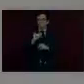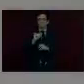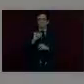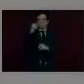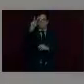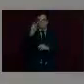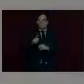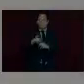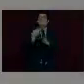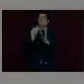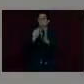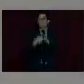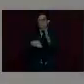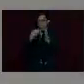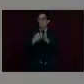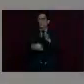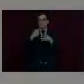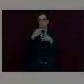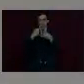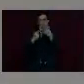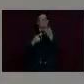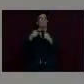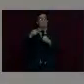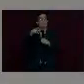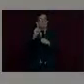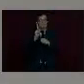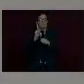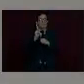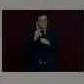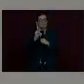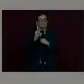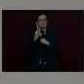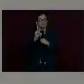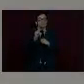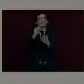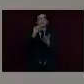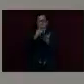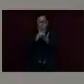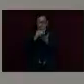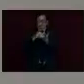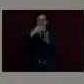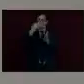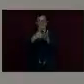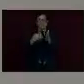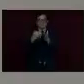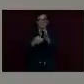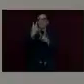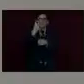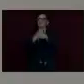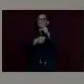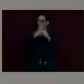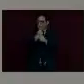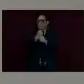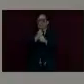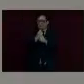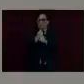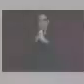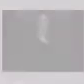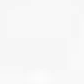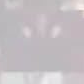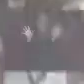verdad es que falta por hacer, pero también nos faltan 2 años completitos de